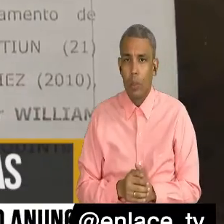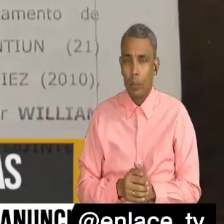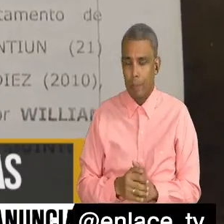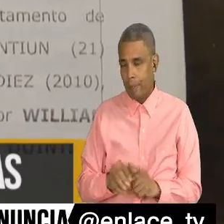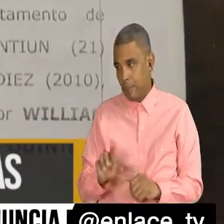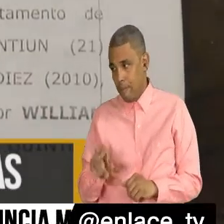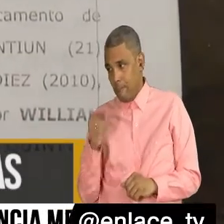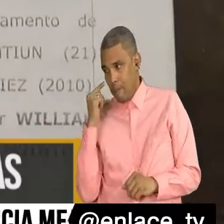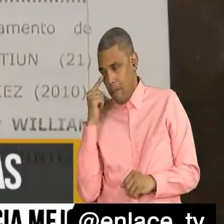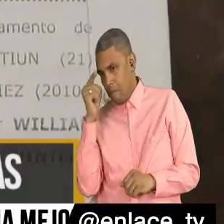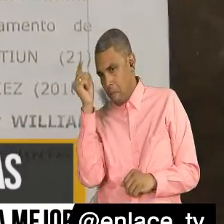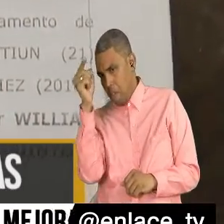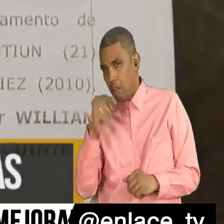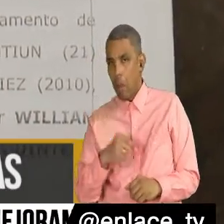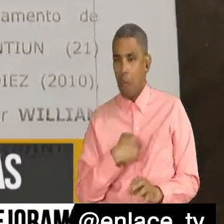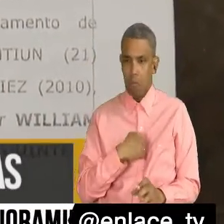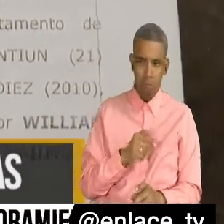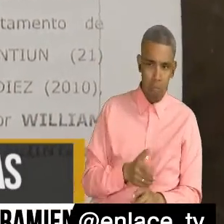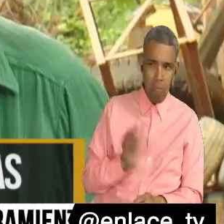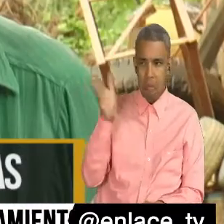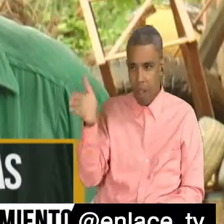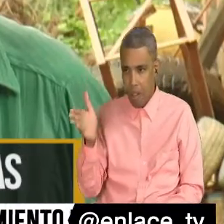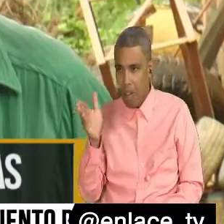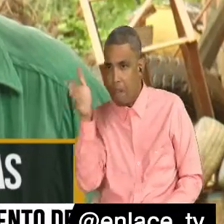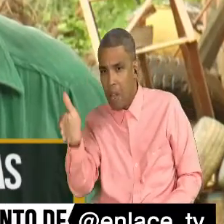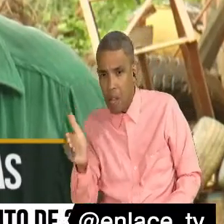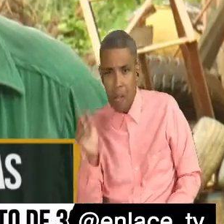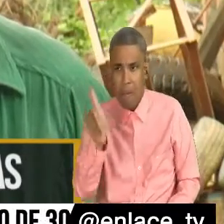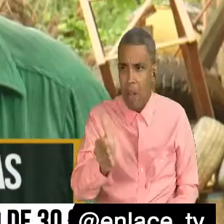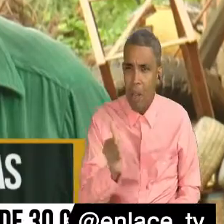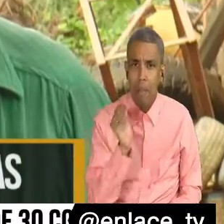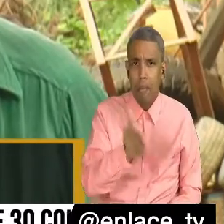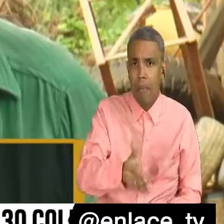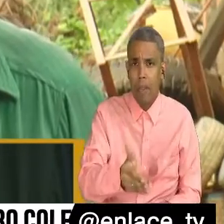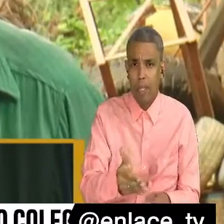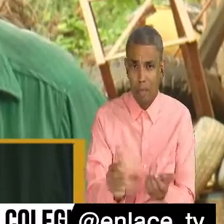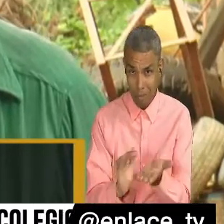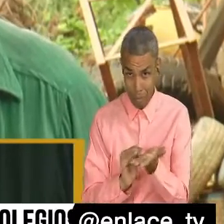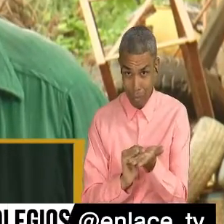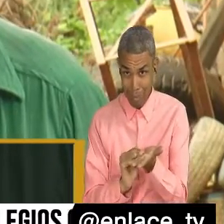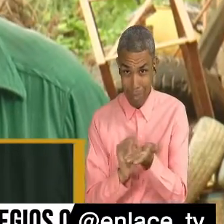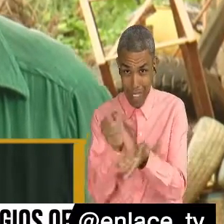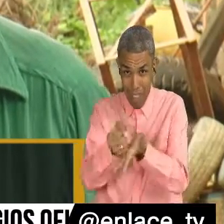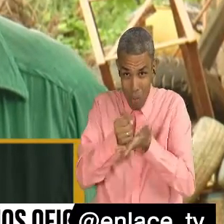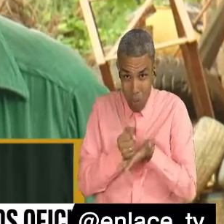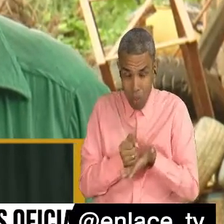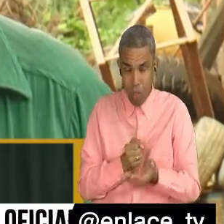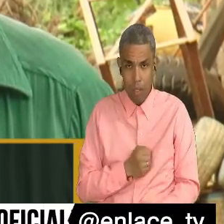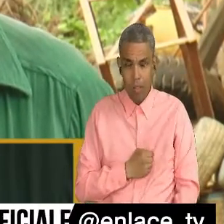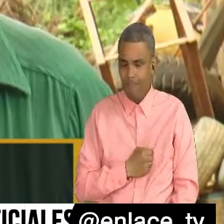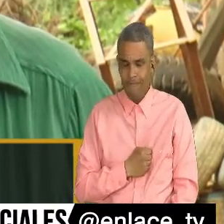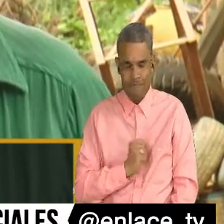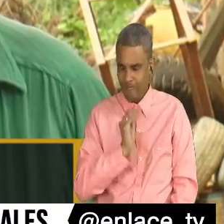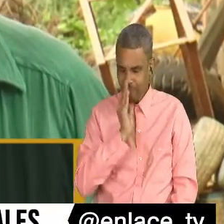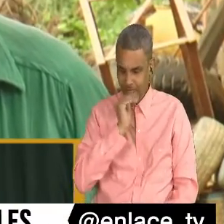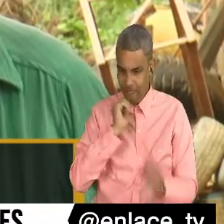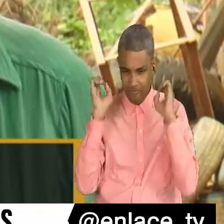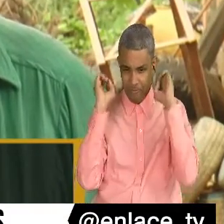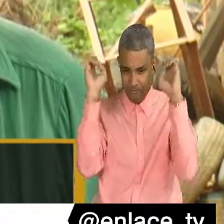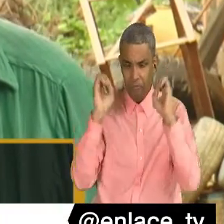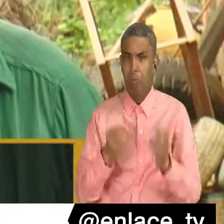tramitar la querella. En vista de que no me adelantaba nada, acudí a la